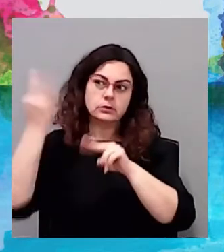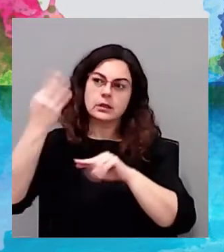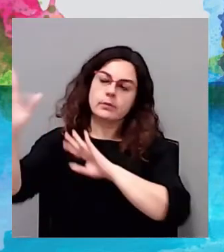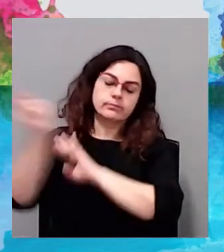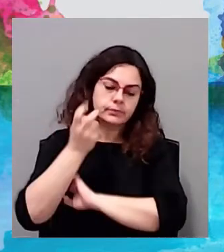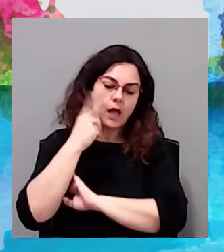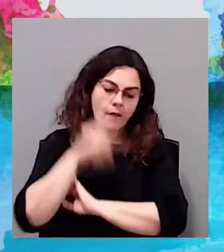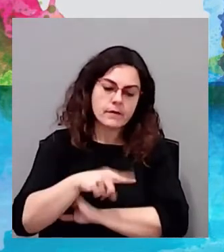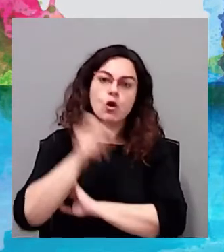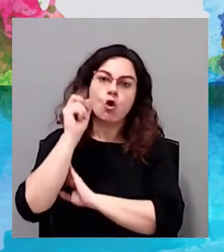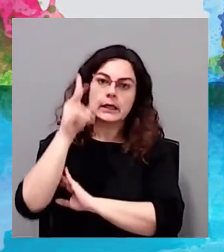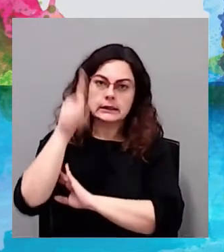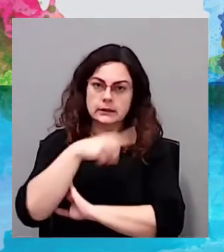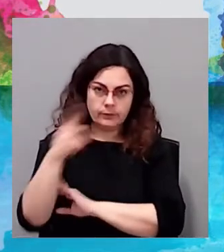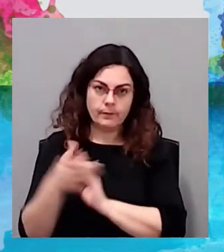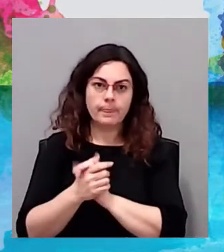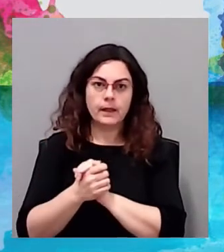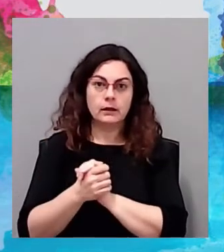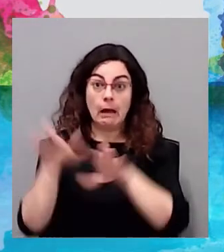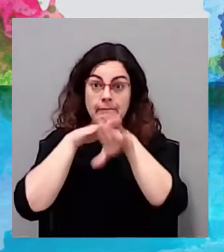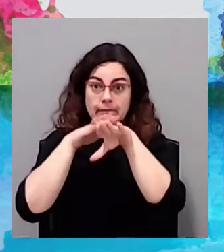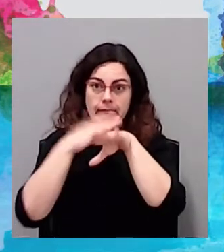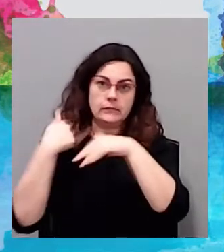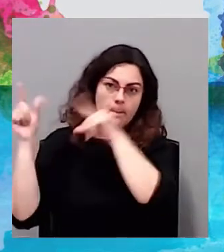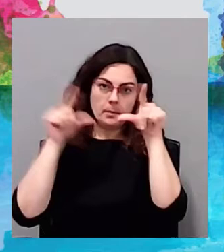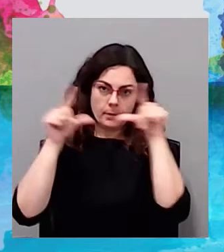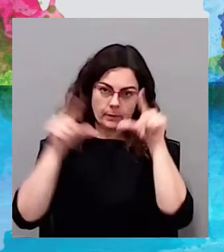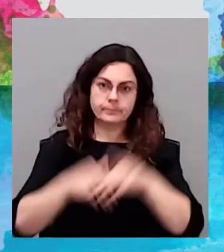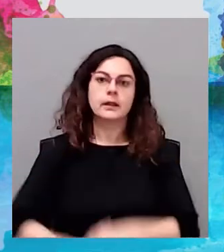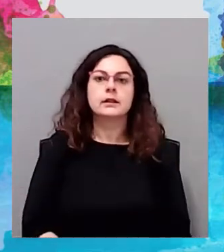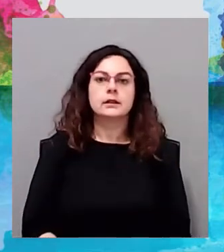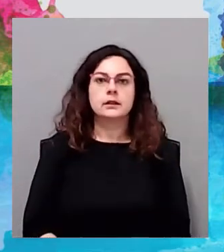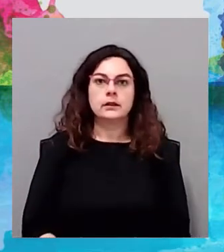Luego, la parte de la... Uy, perdona, que se me ha ido.